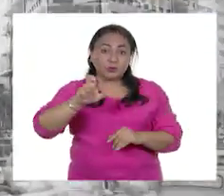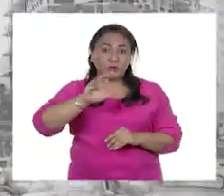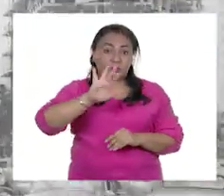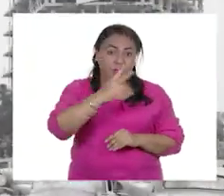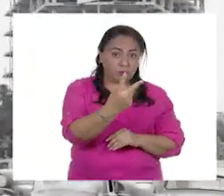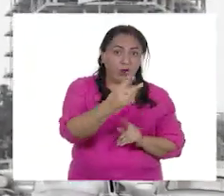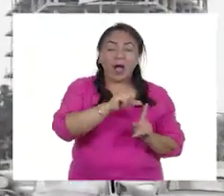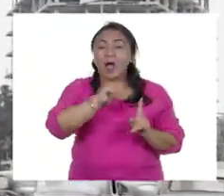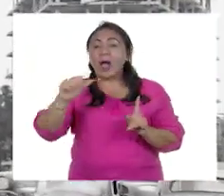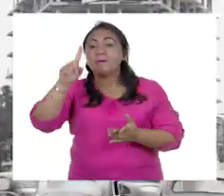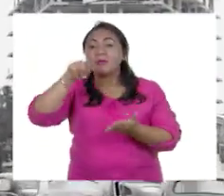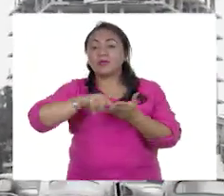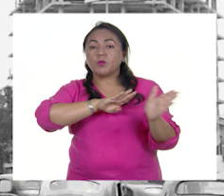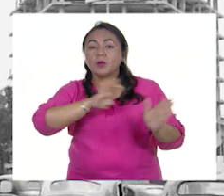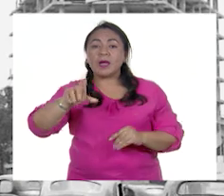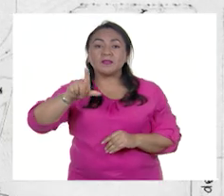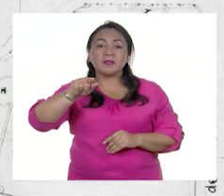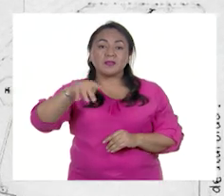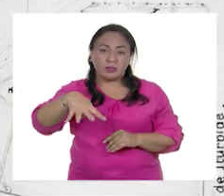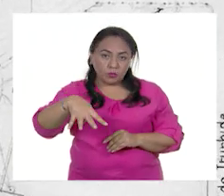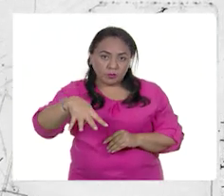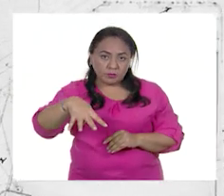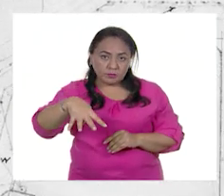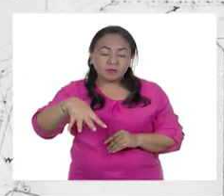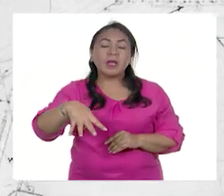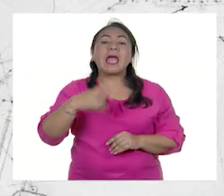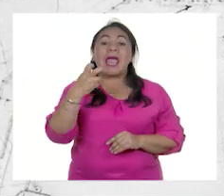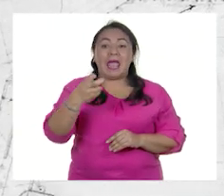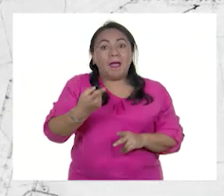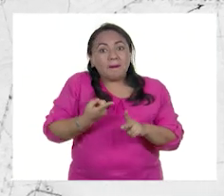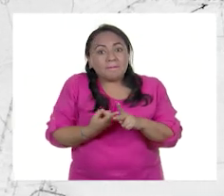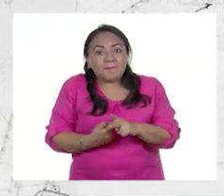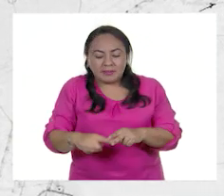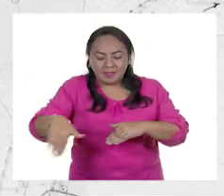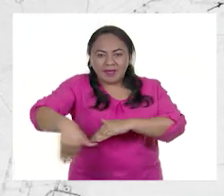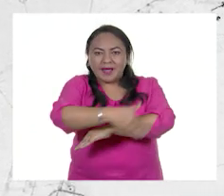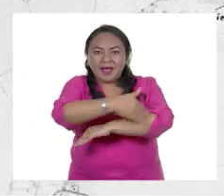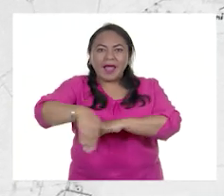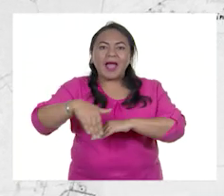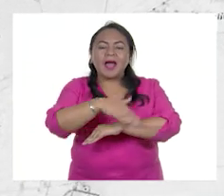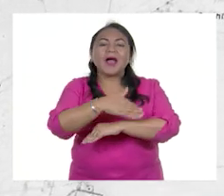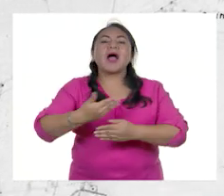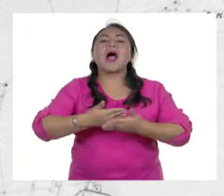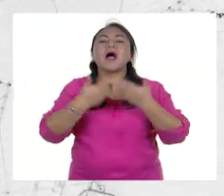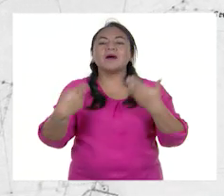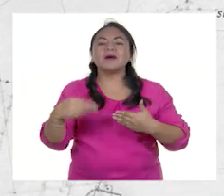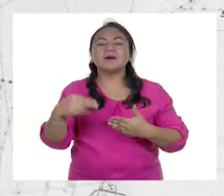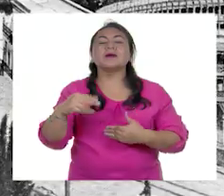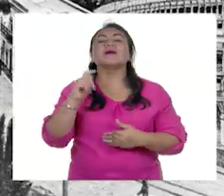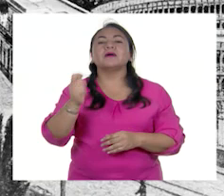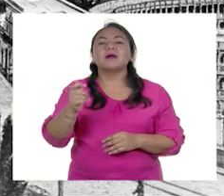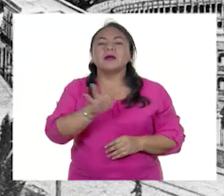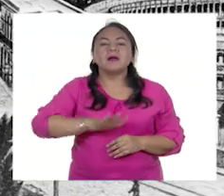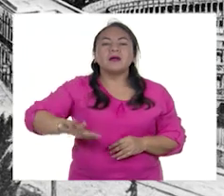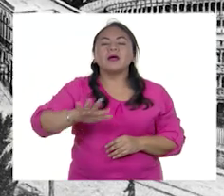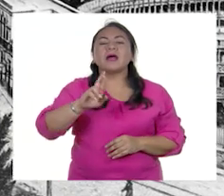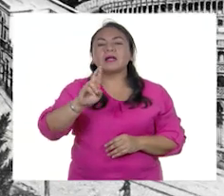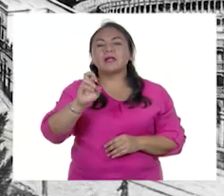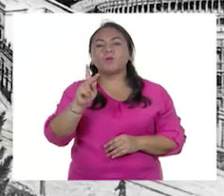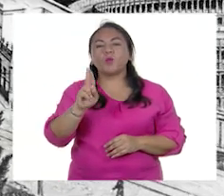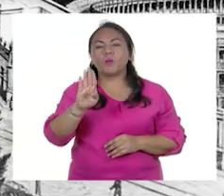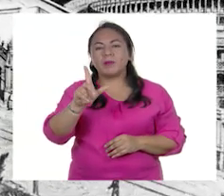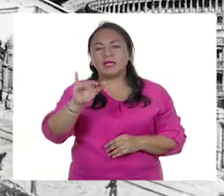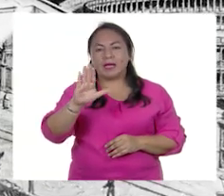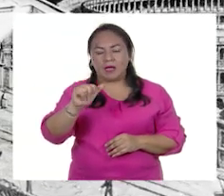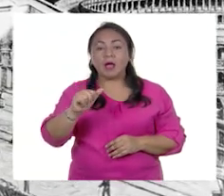1852 y 1979. En este punto iniciaba la Avenida del Ejido, ahora llamada de la República. De un lado estuvo